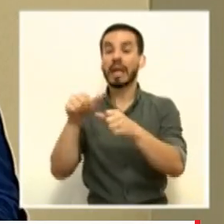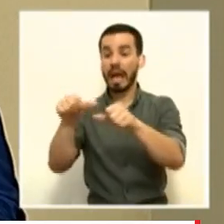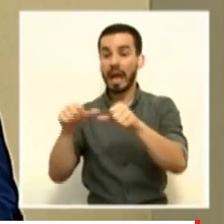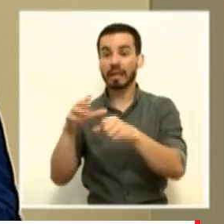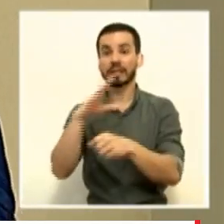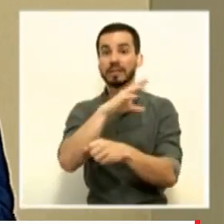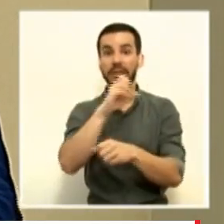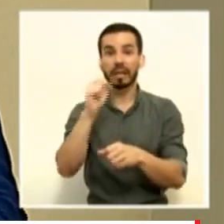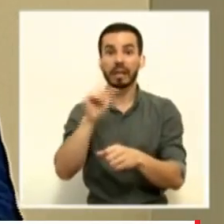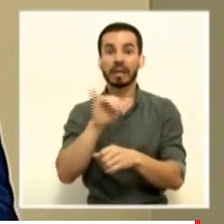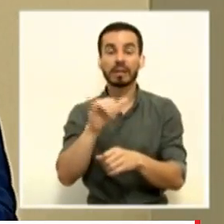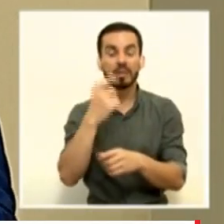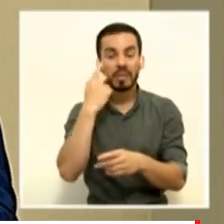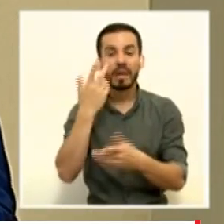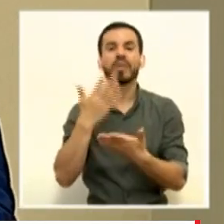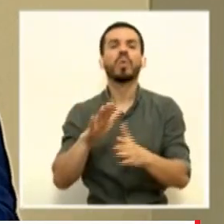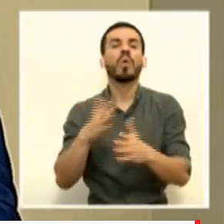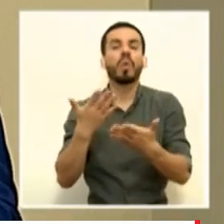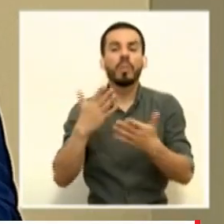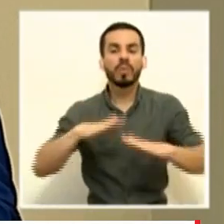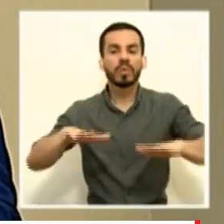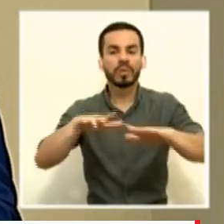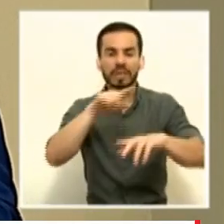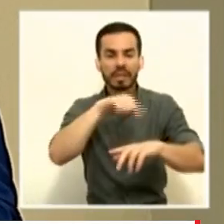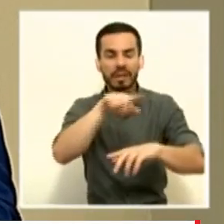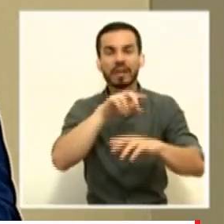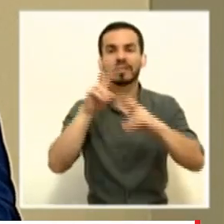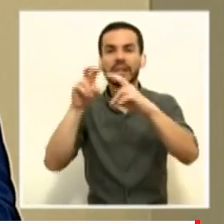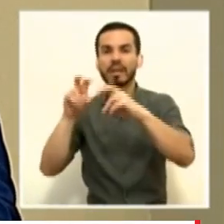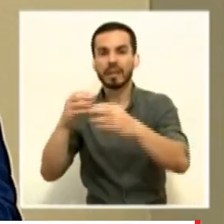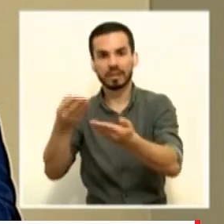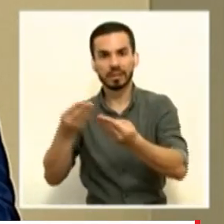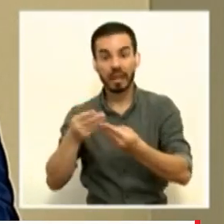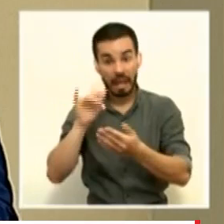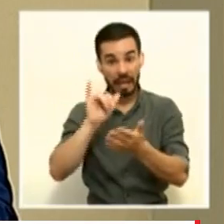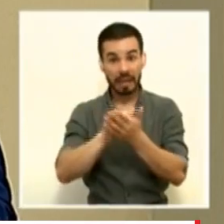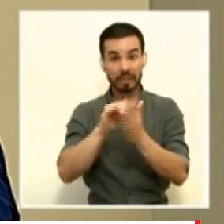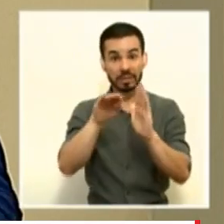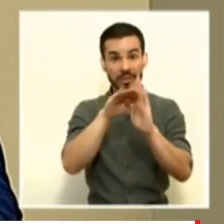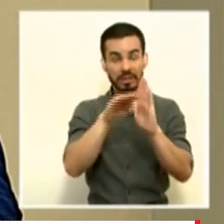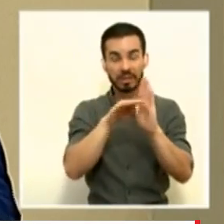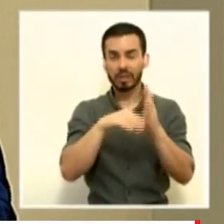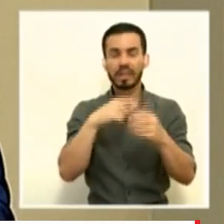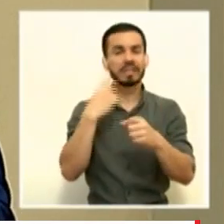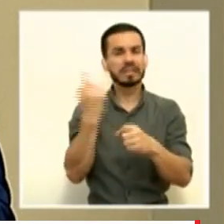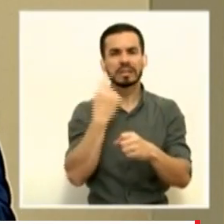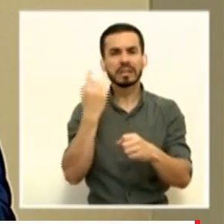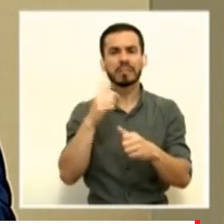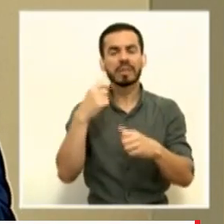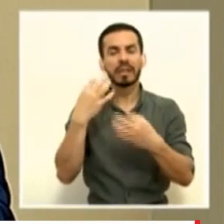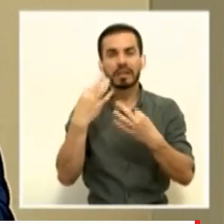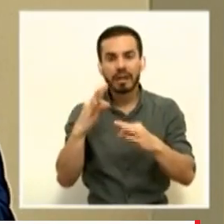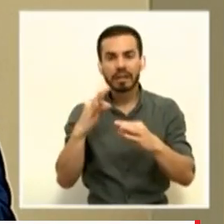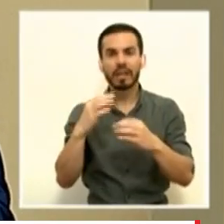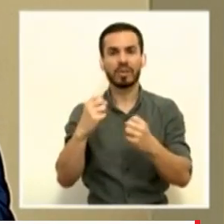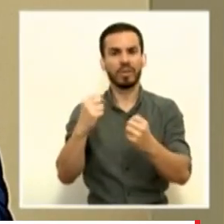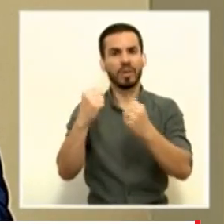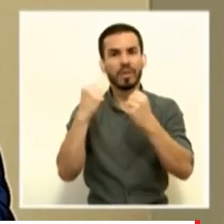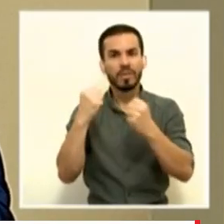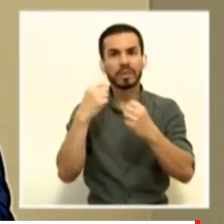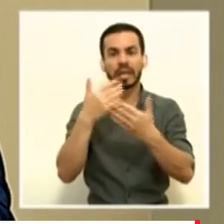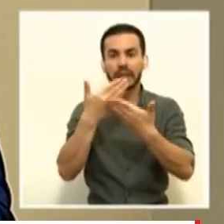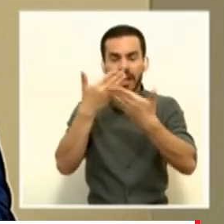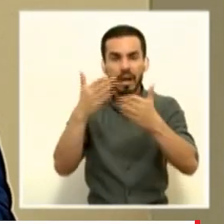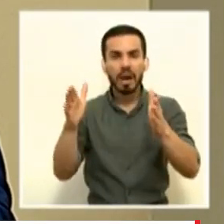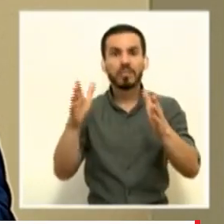caja también, para ver qué es el contexto como ellos lo analizan. Pero estos indicadores pues están en todo momento tratando de fortalecerse, de tener una amplitud